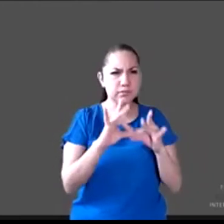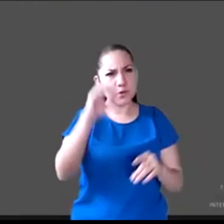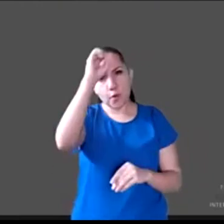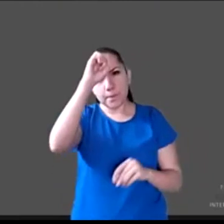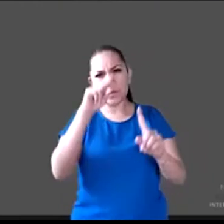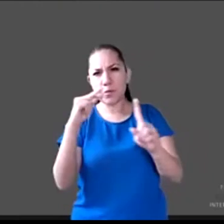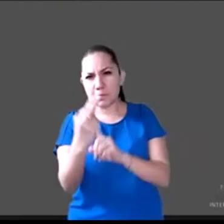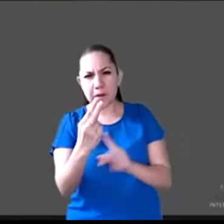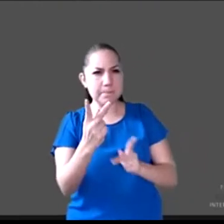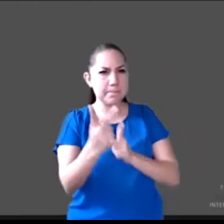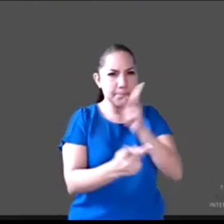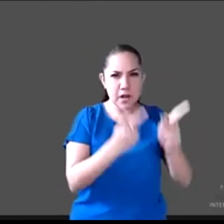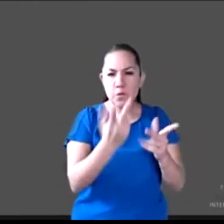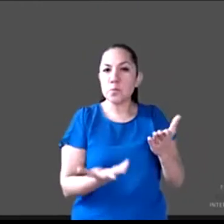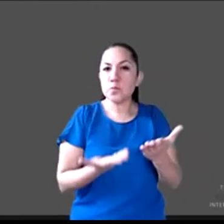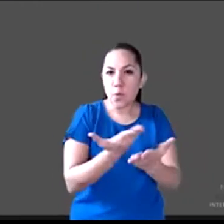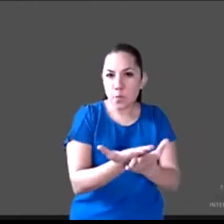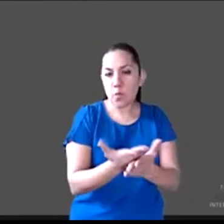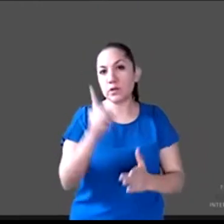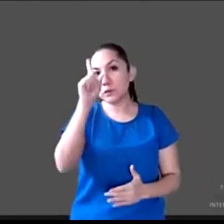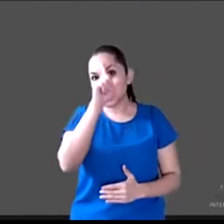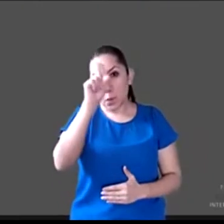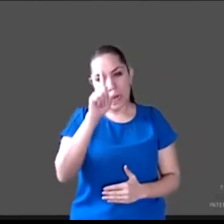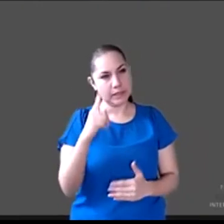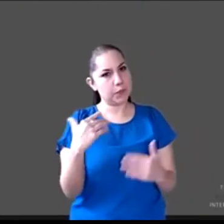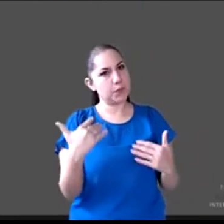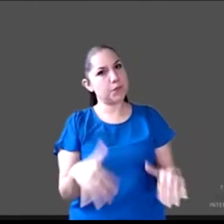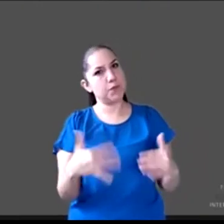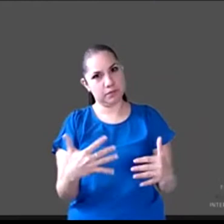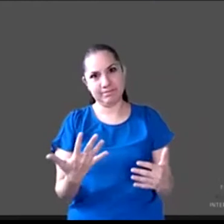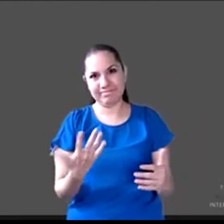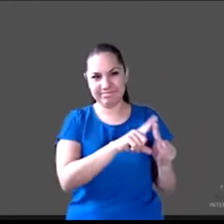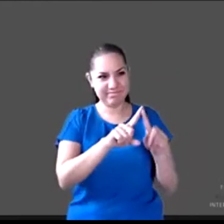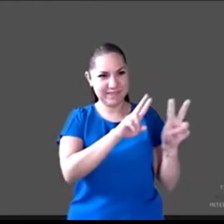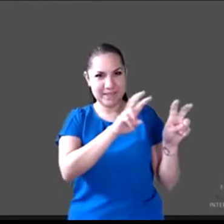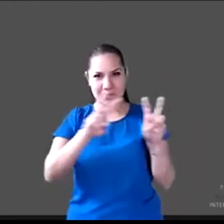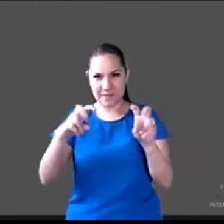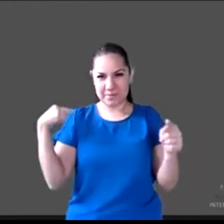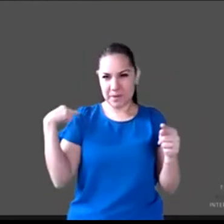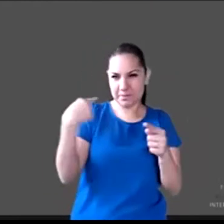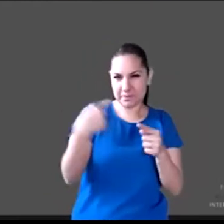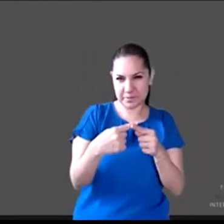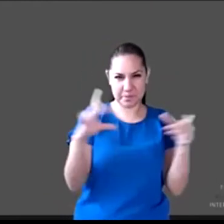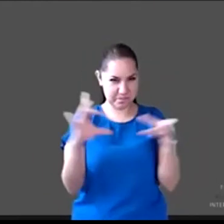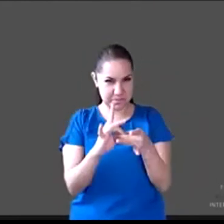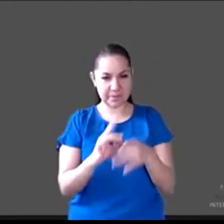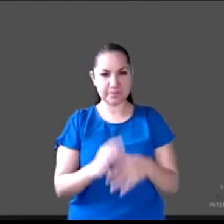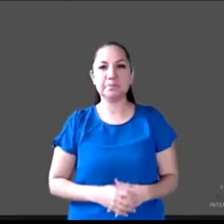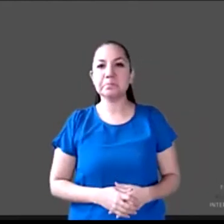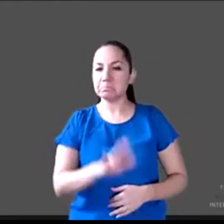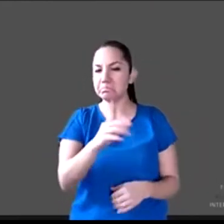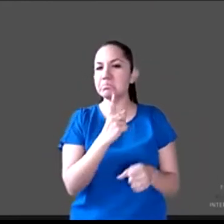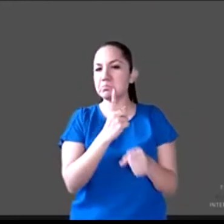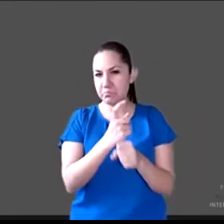de sugerencias en torno a los temas que hemos dialogado aquí. Voy a presentar primero a quienes